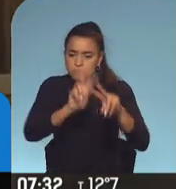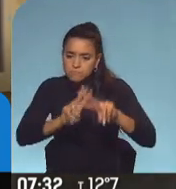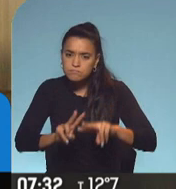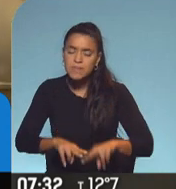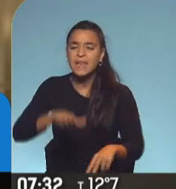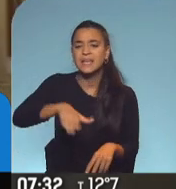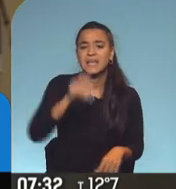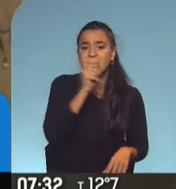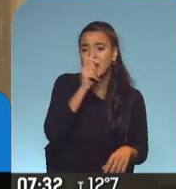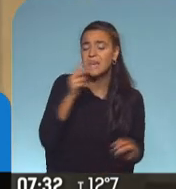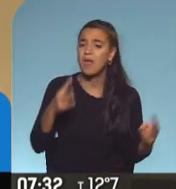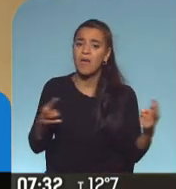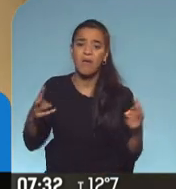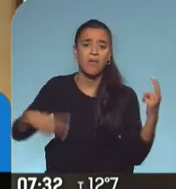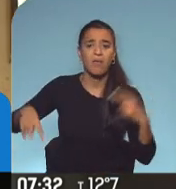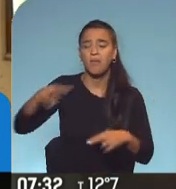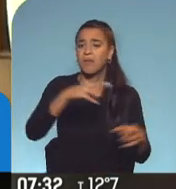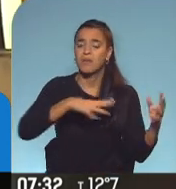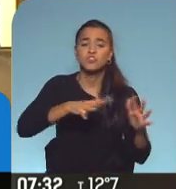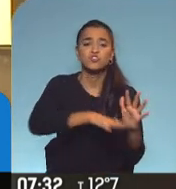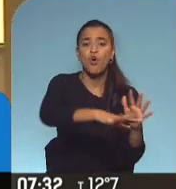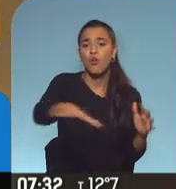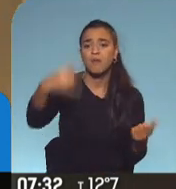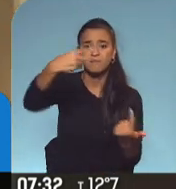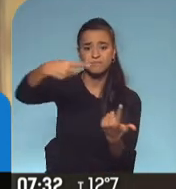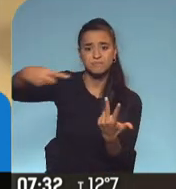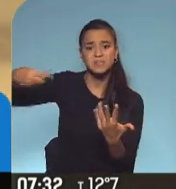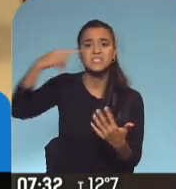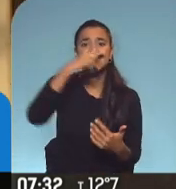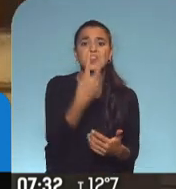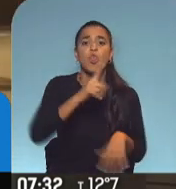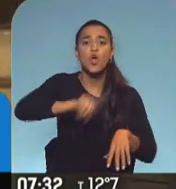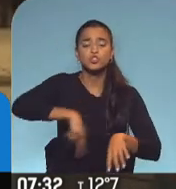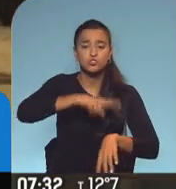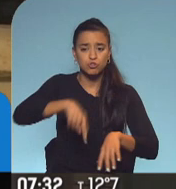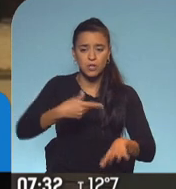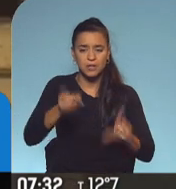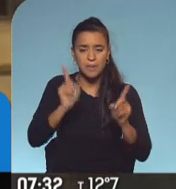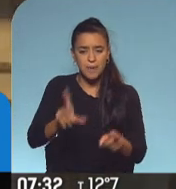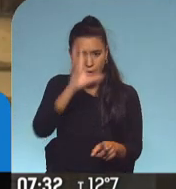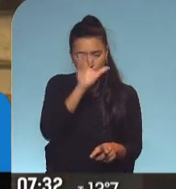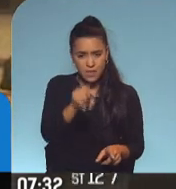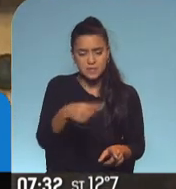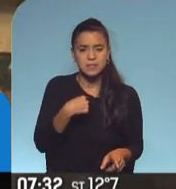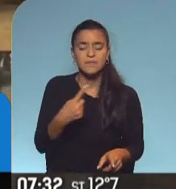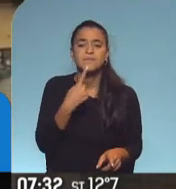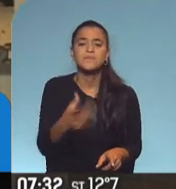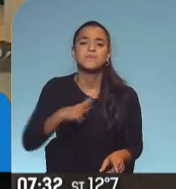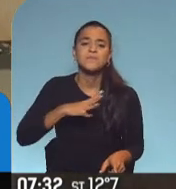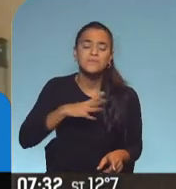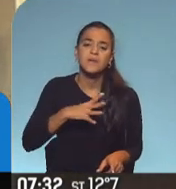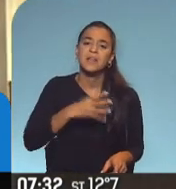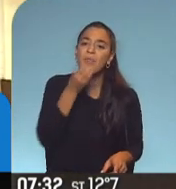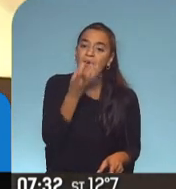una nena que estuvo deambulando por diferentes zonas durante 72 horas. Recordemos también que está pendiente la cámara